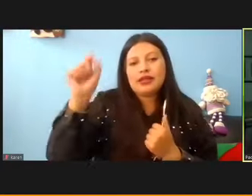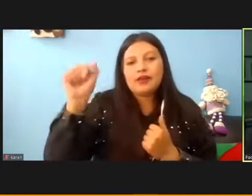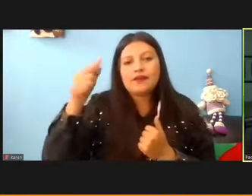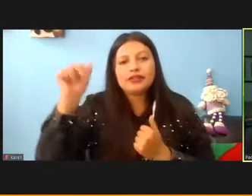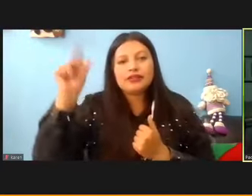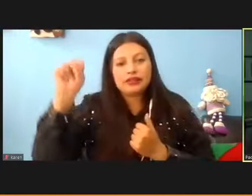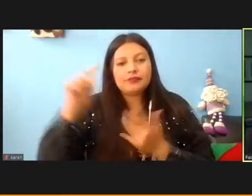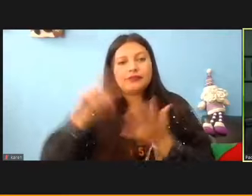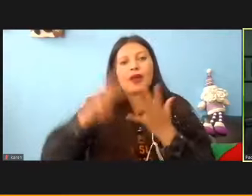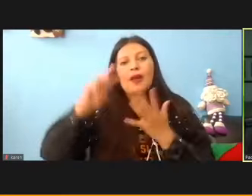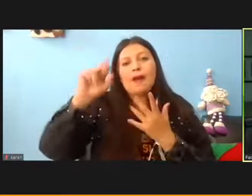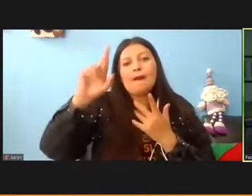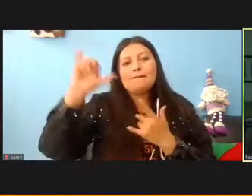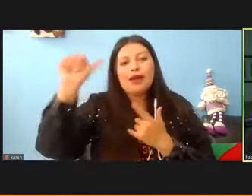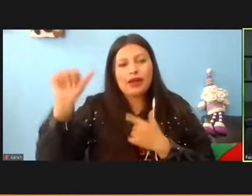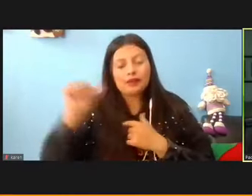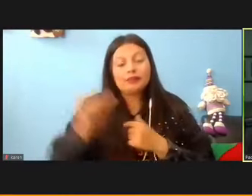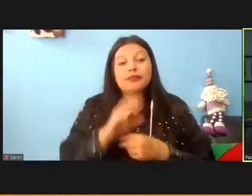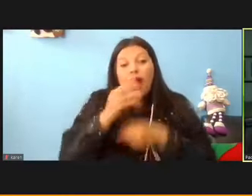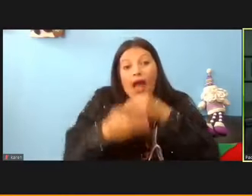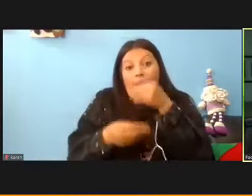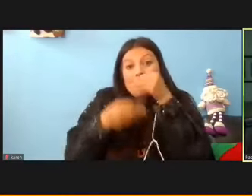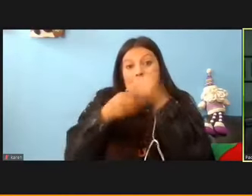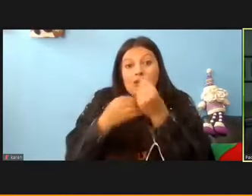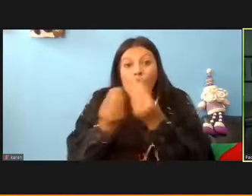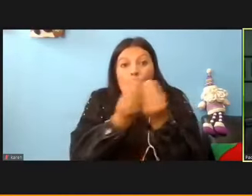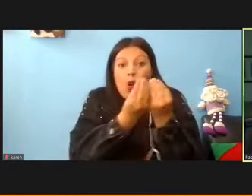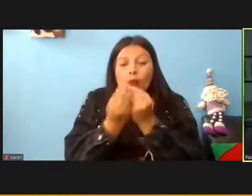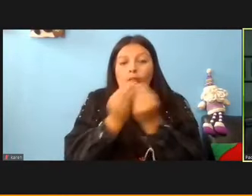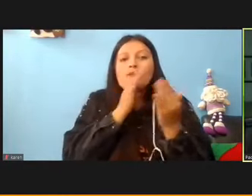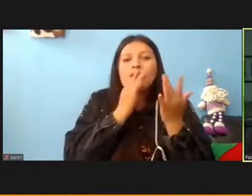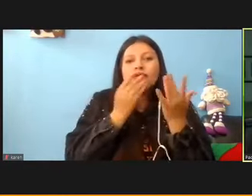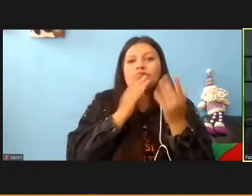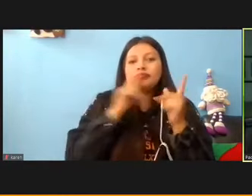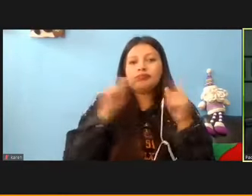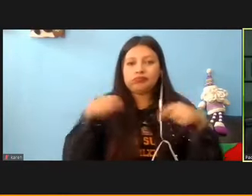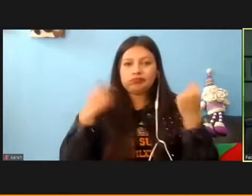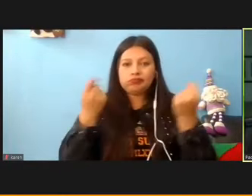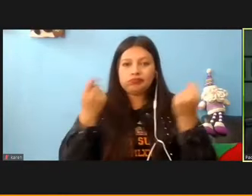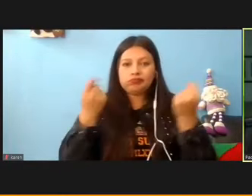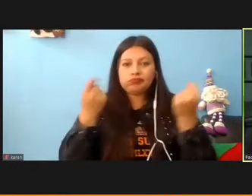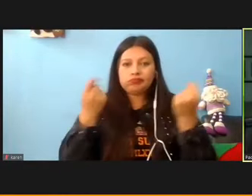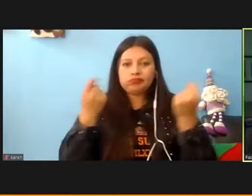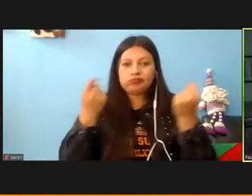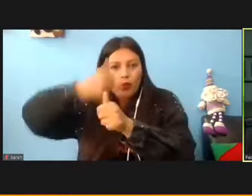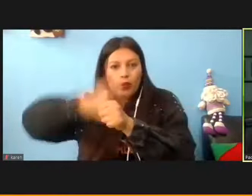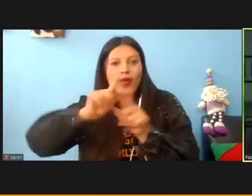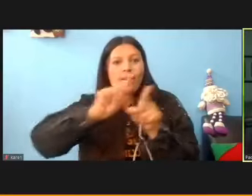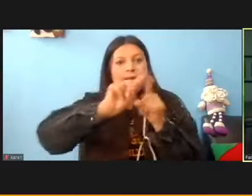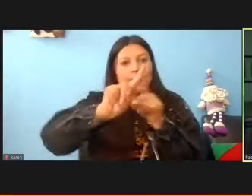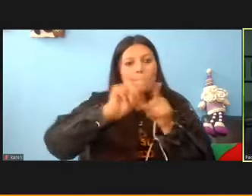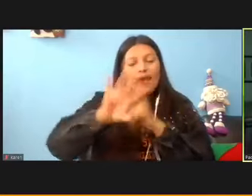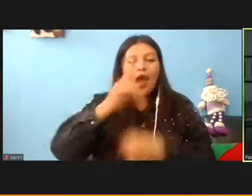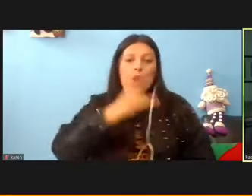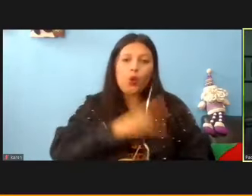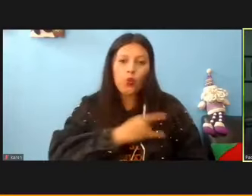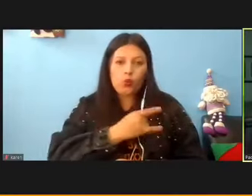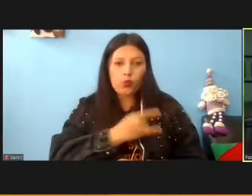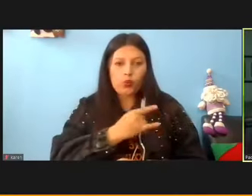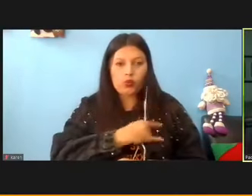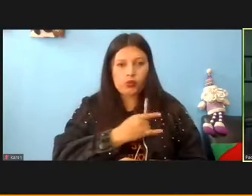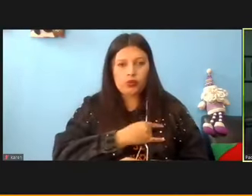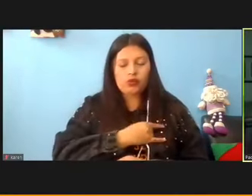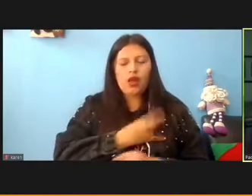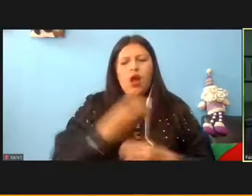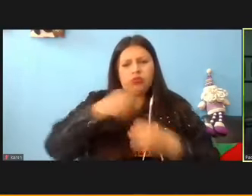Paula Restrepo. Además de pues el equipo de convocantes de cada una de las diferentes universidades que